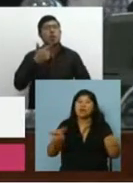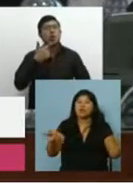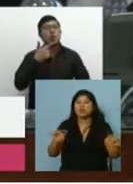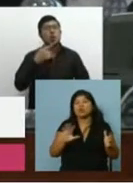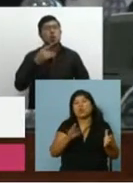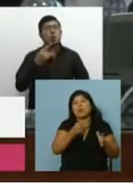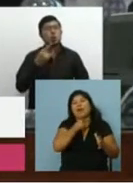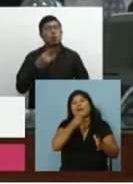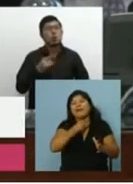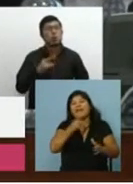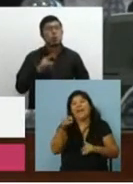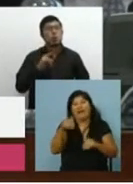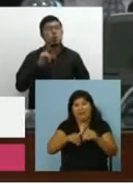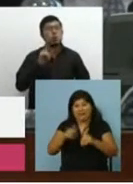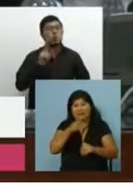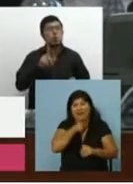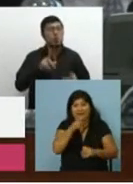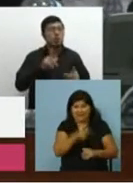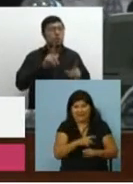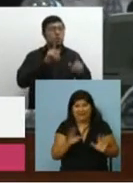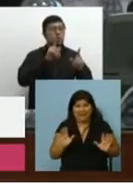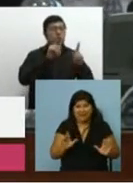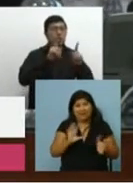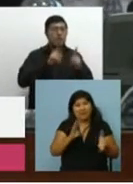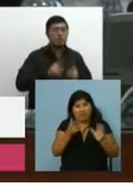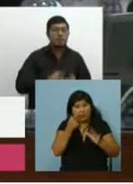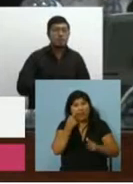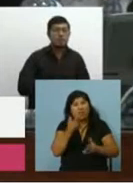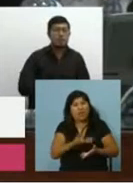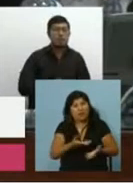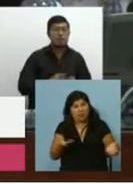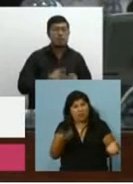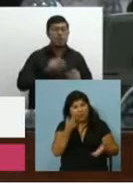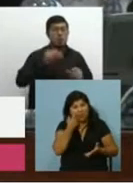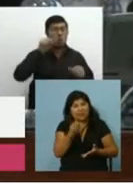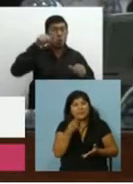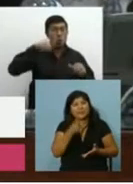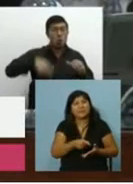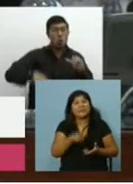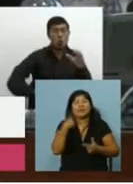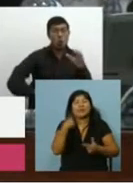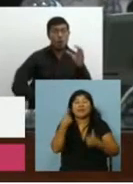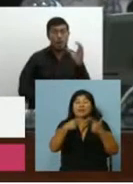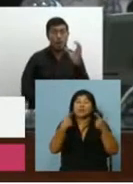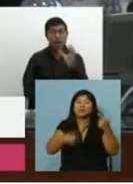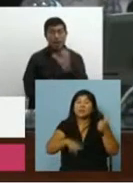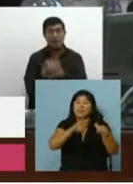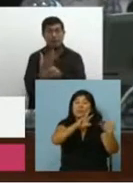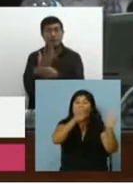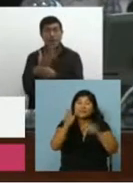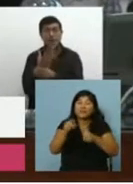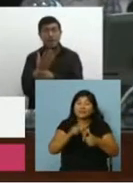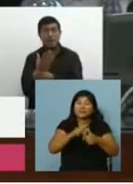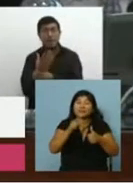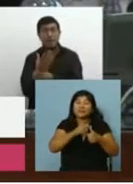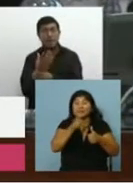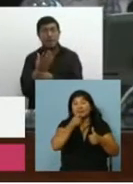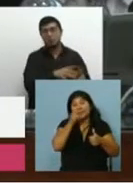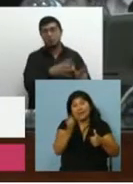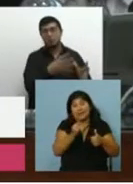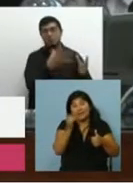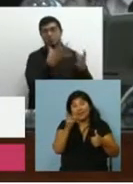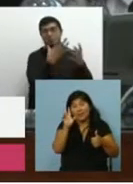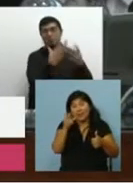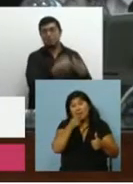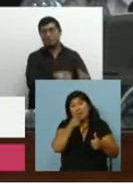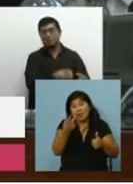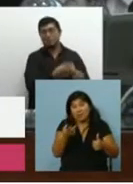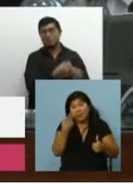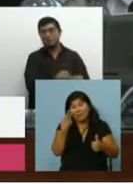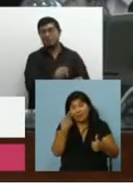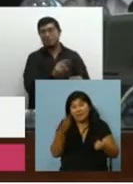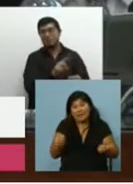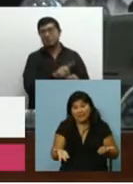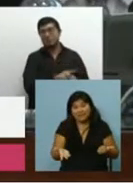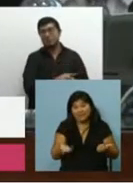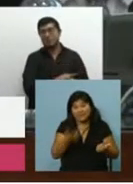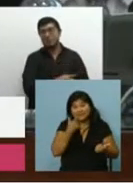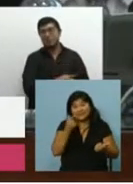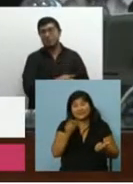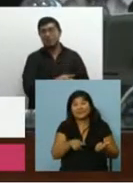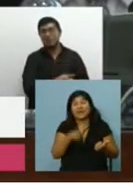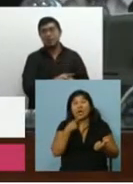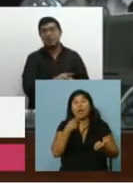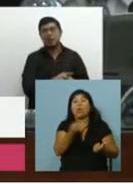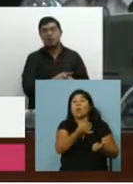y estamos tratando de averiguar algunas de las cuestiones de las que habló. Por ejemplo, el tema de las viviendas, Jorge. ¿Cuántas viviendas concretamente